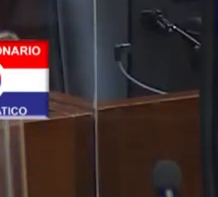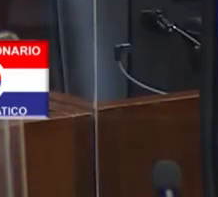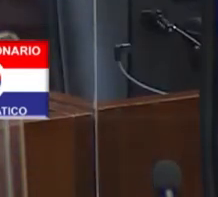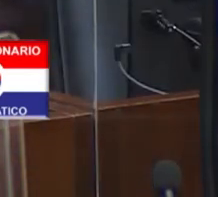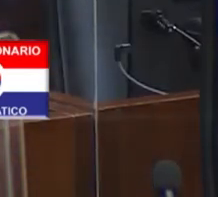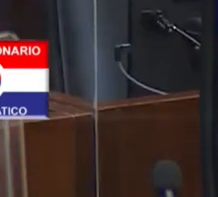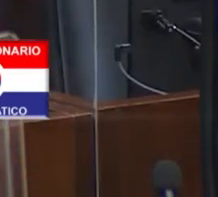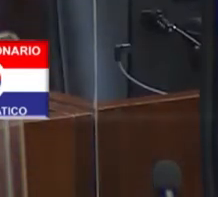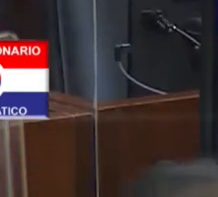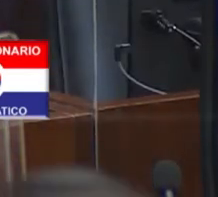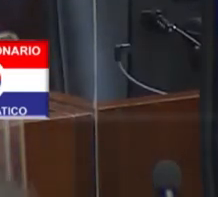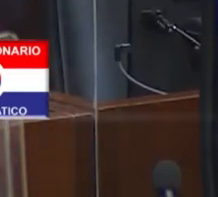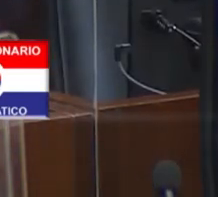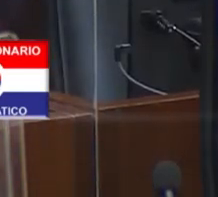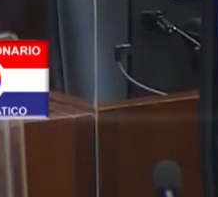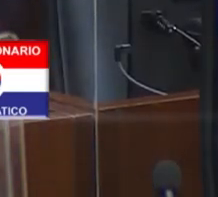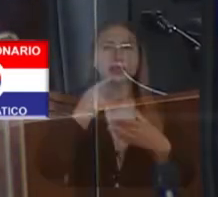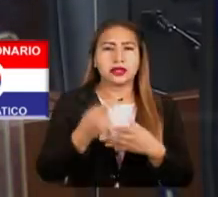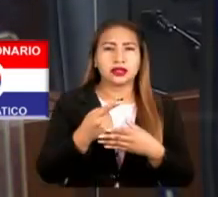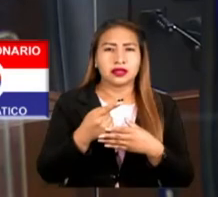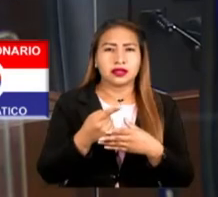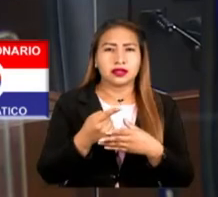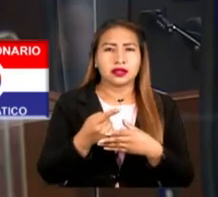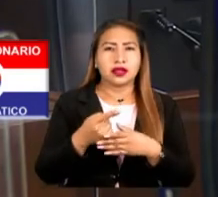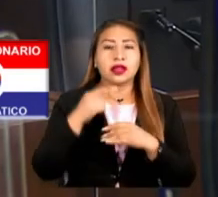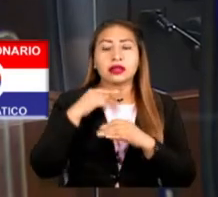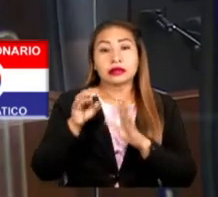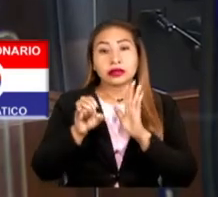en un modelo de ejemplo